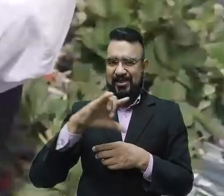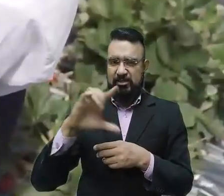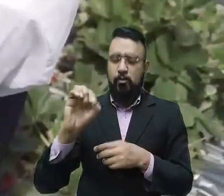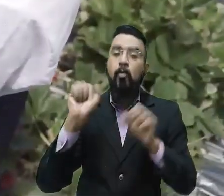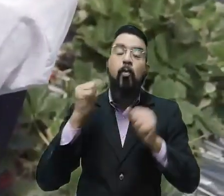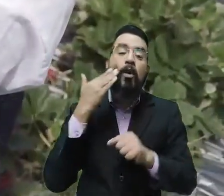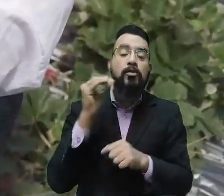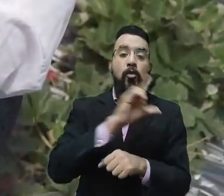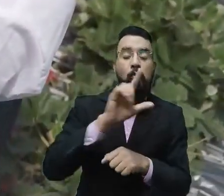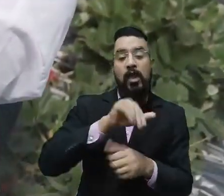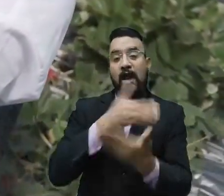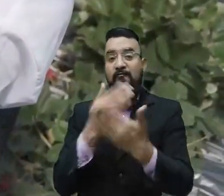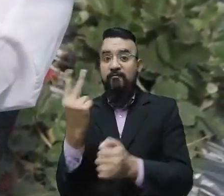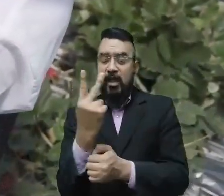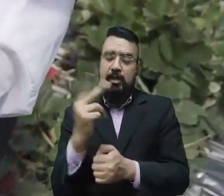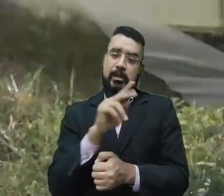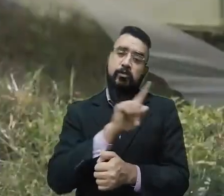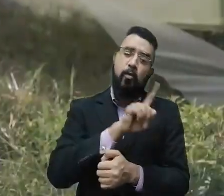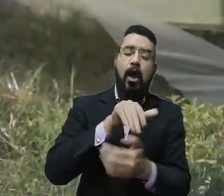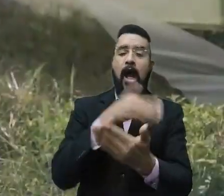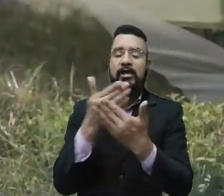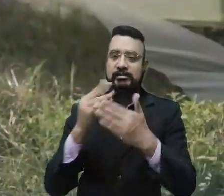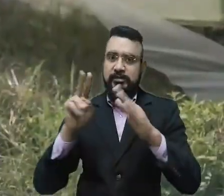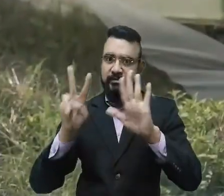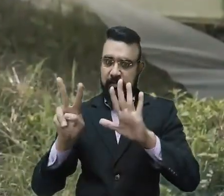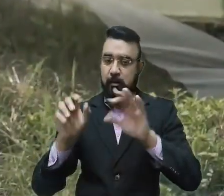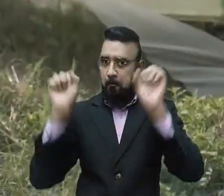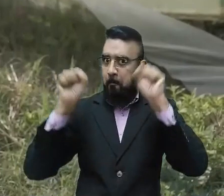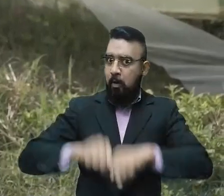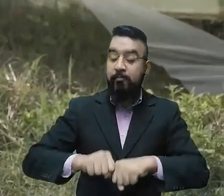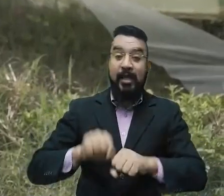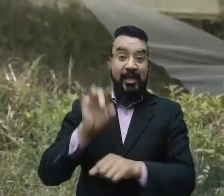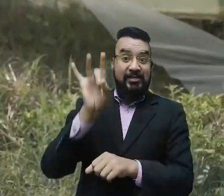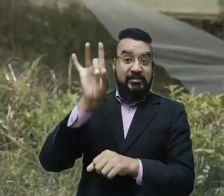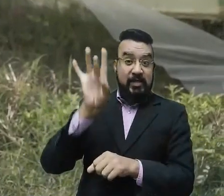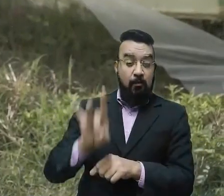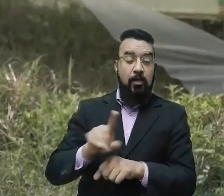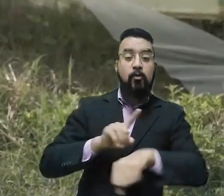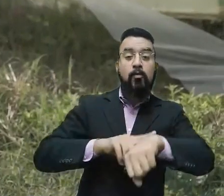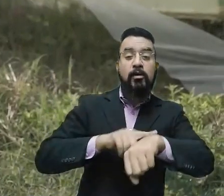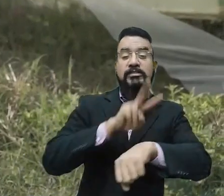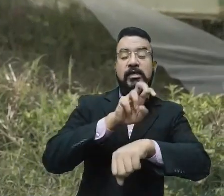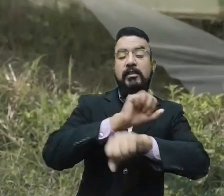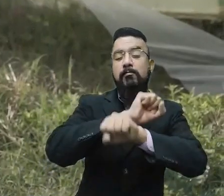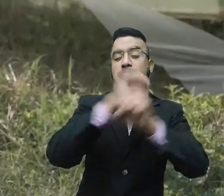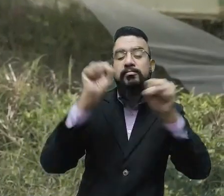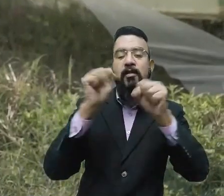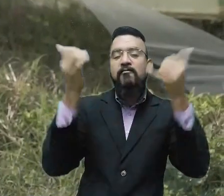la tarde a 7 de la noche en jornada continua y los sábados de 9 de la mañana a 1 de la tarde.